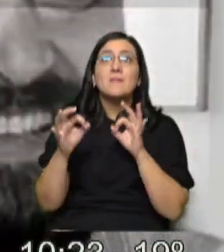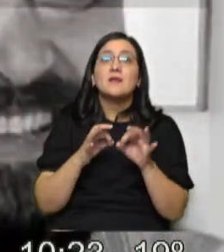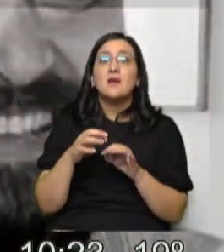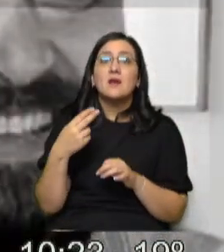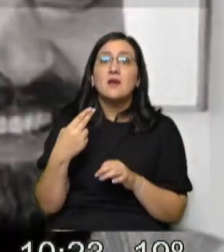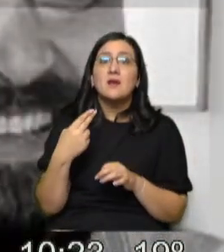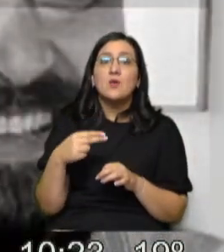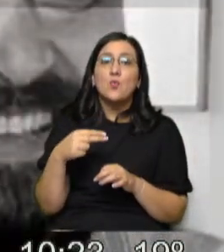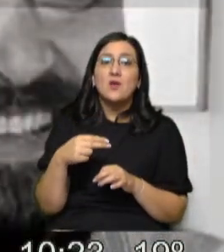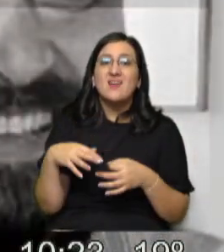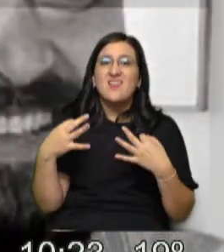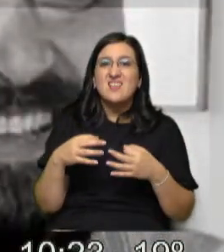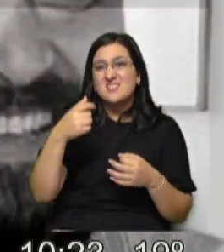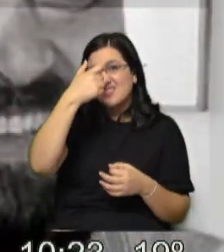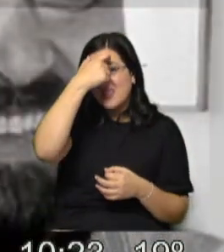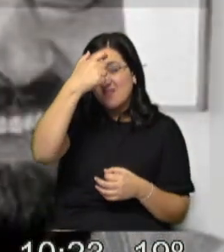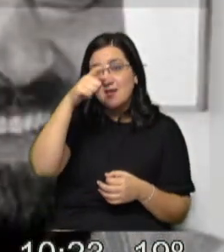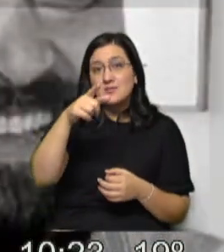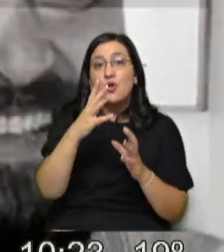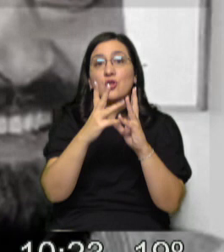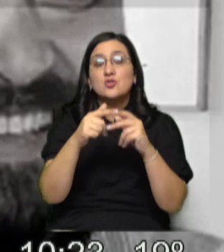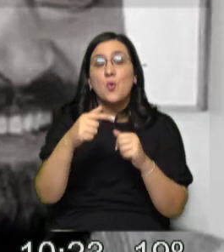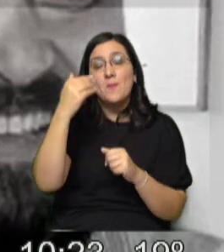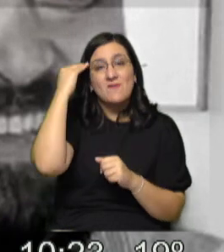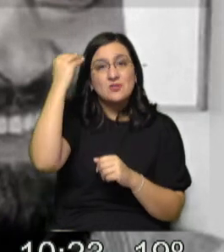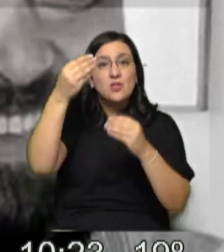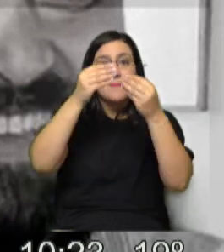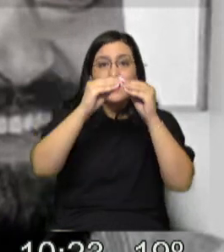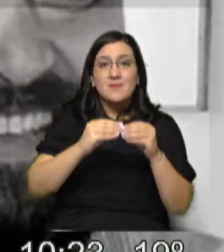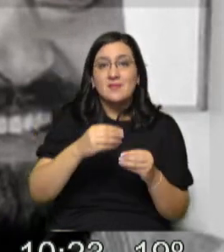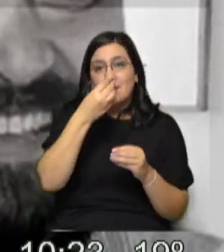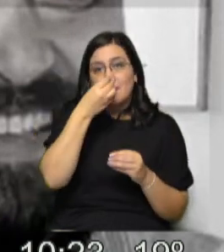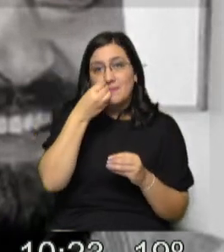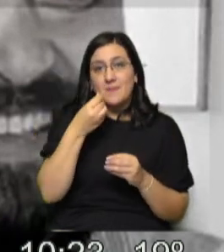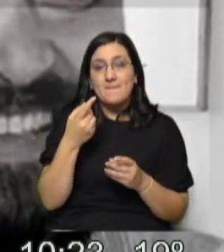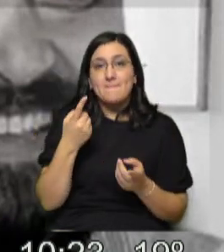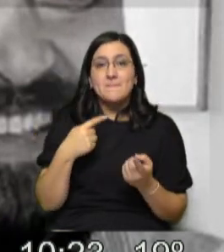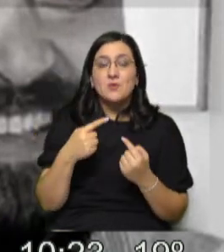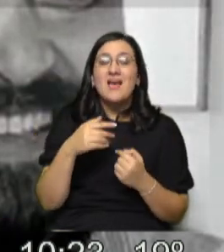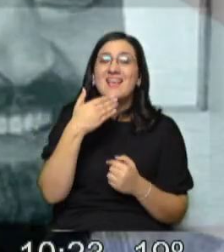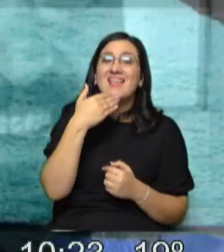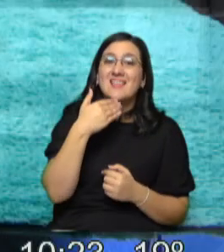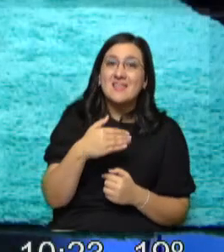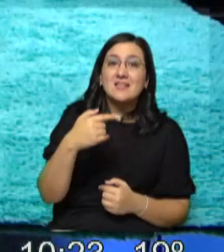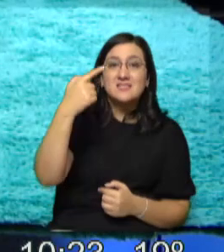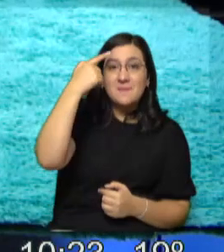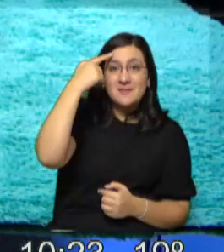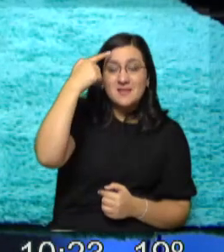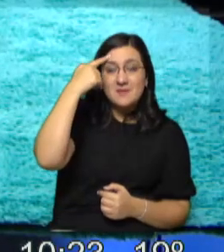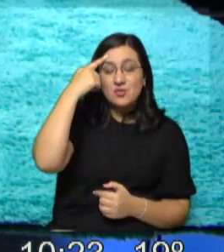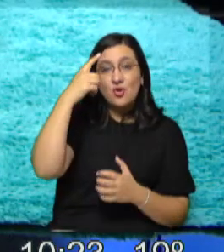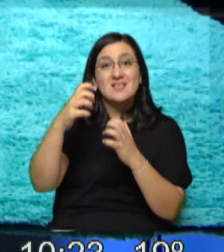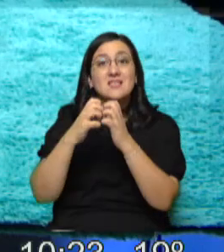está revisada, en realidad la armó un profe de matemática. Sí. Pero la idea sería esta, ¿no? Entender que si el pensamiento es